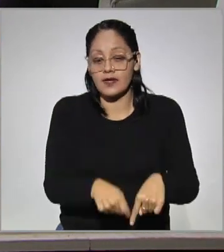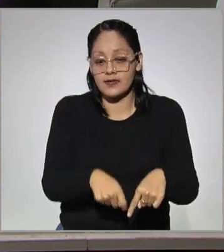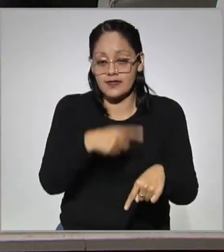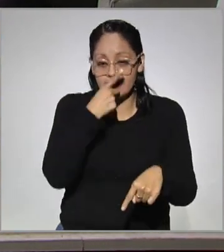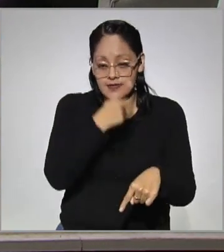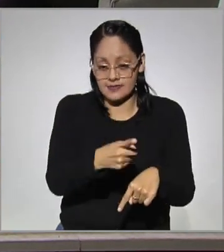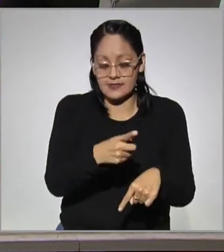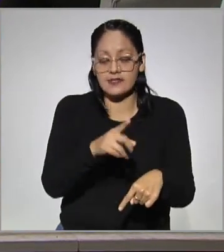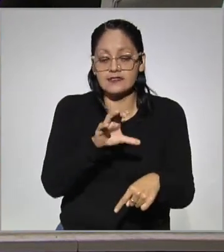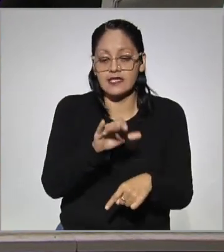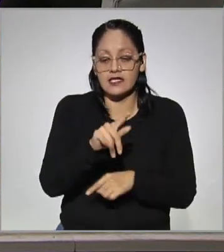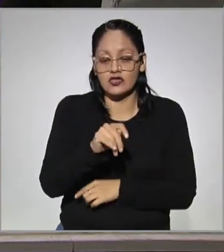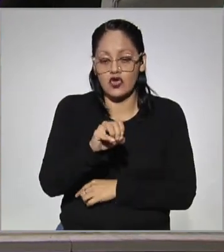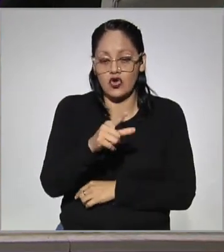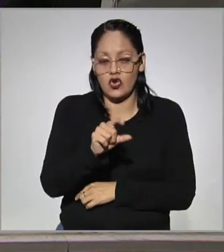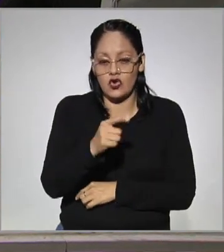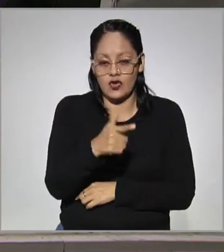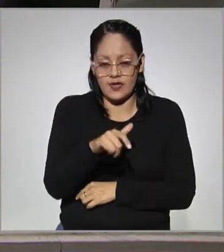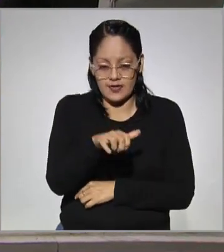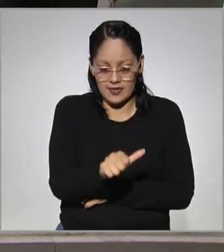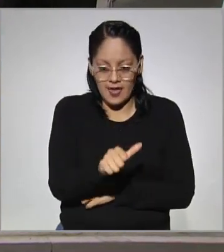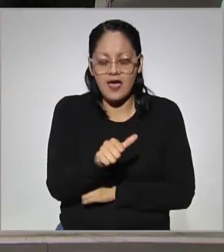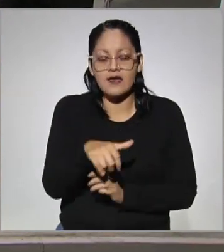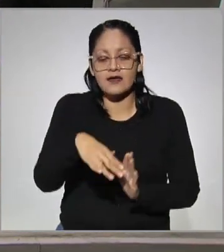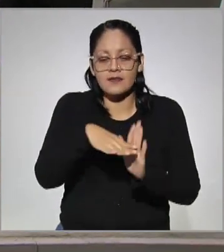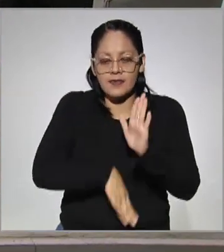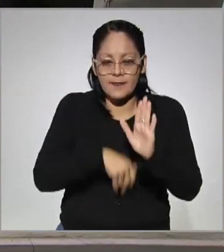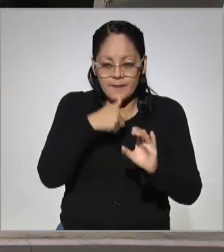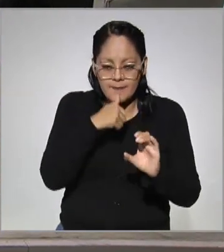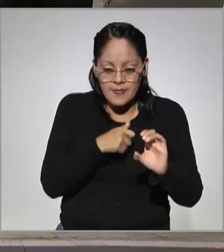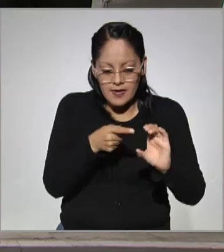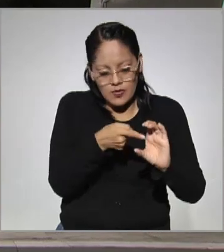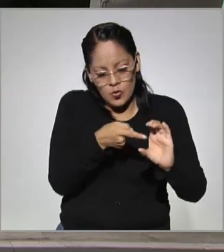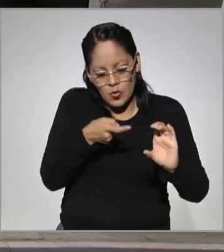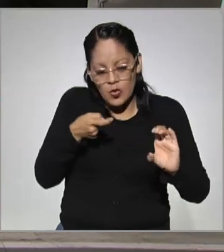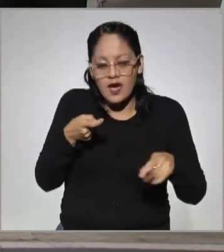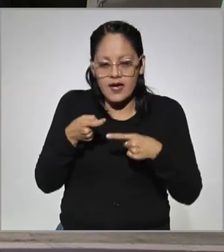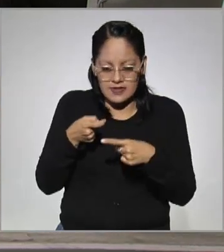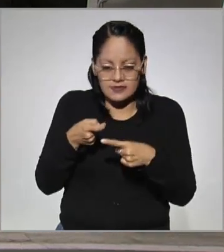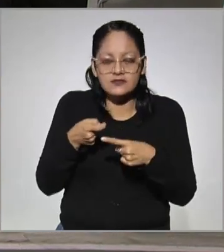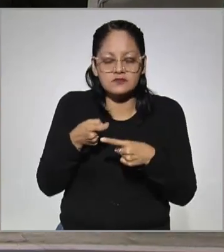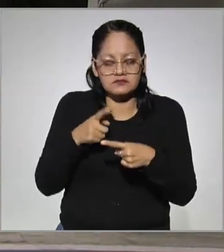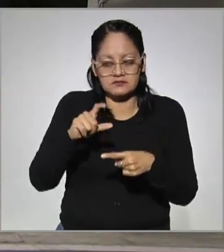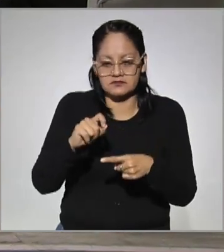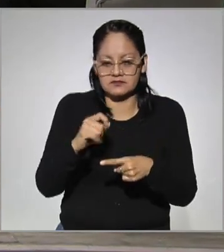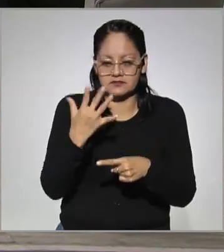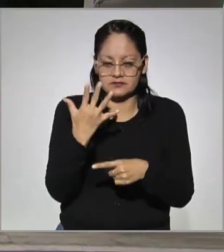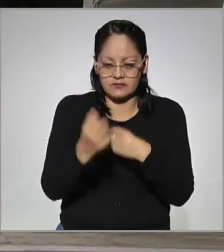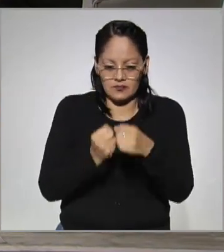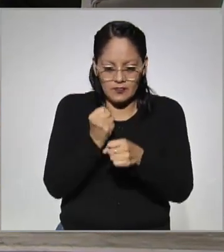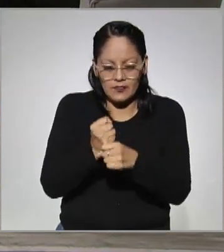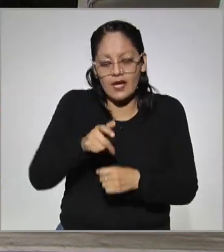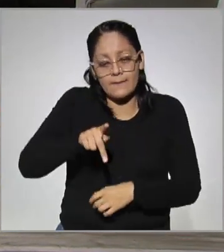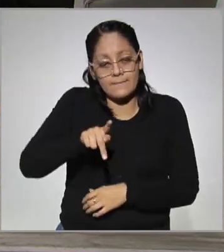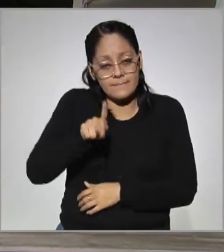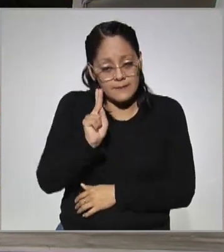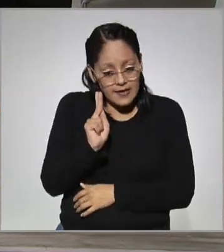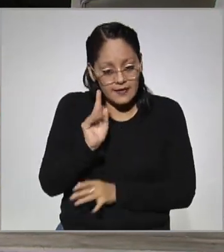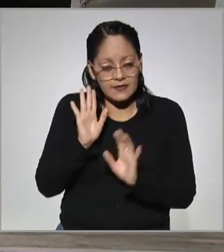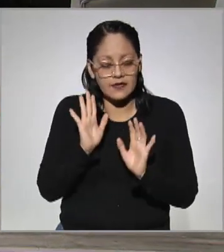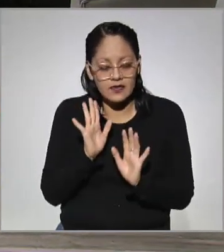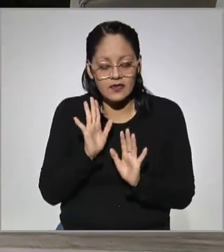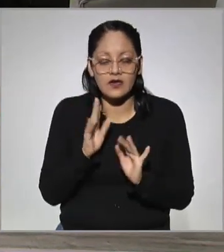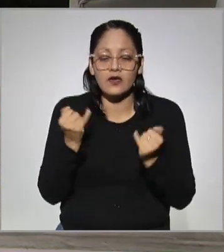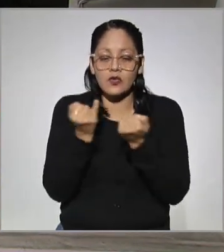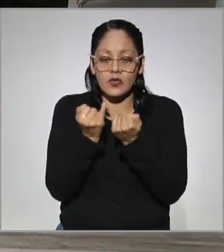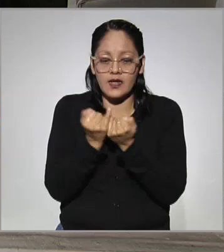la citología vaginal o el Papa Nicolau. Eso es, pero dentro de la misma